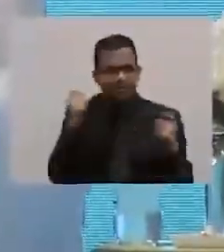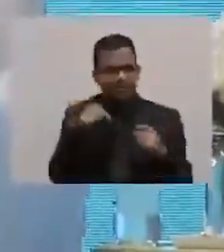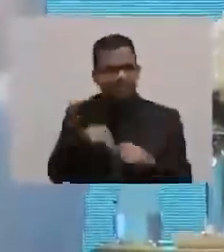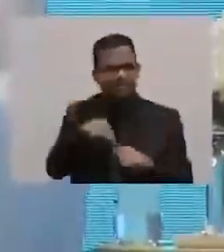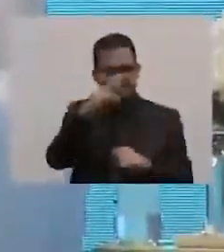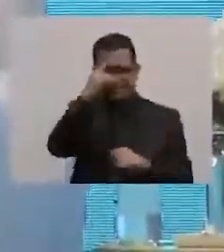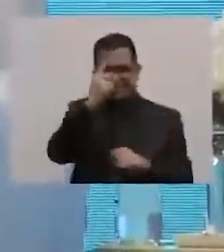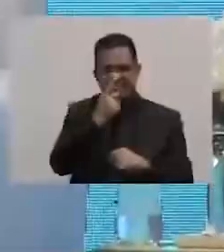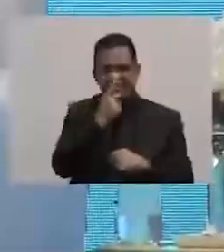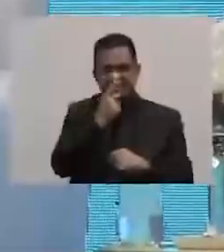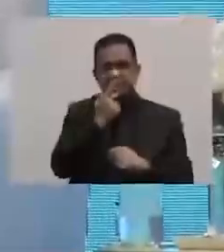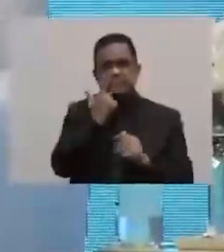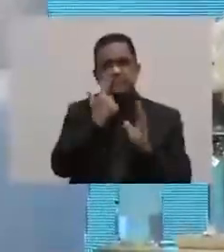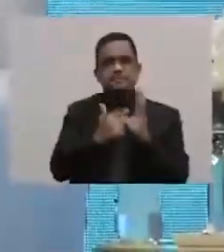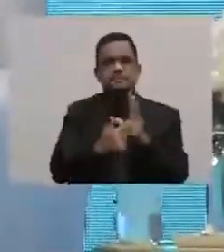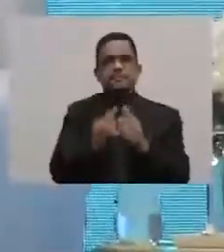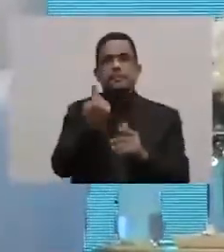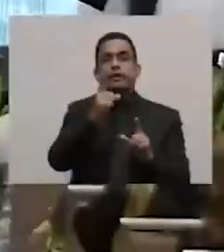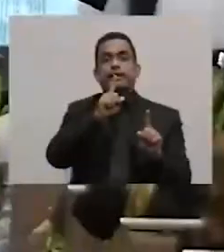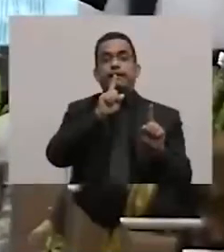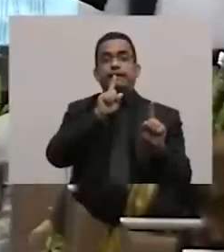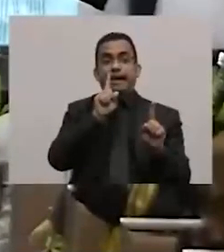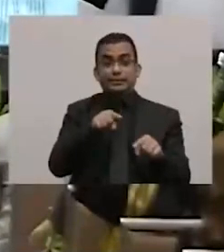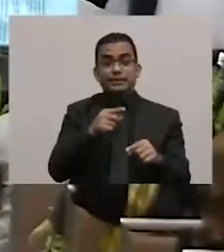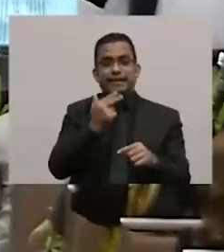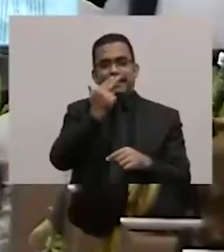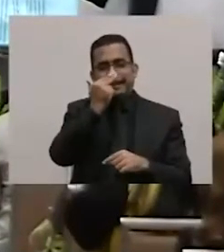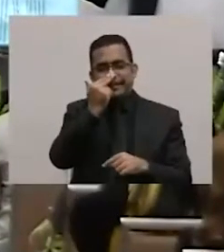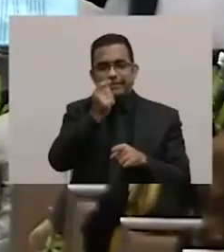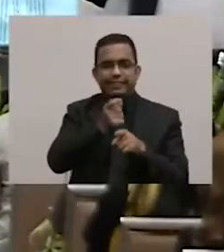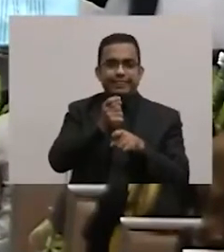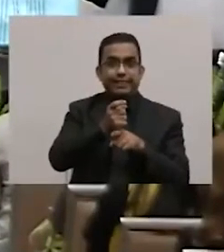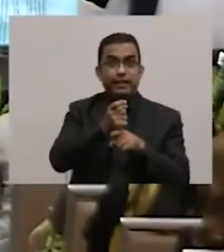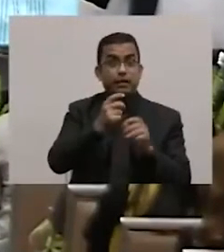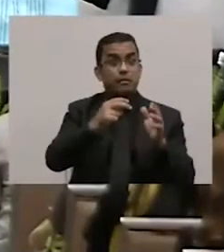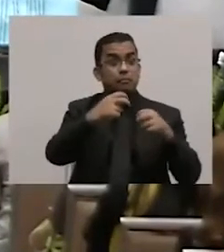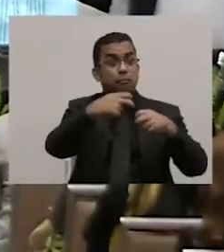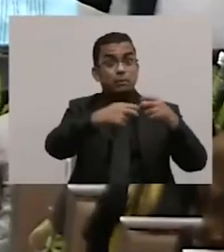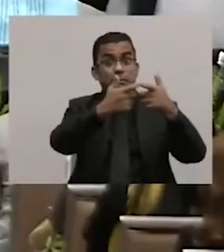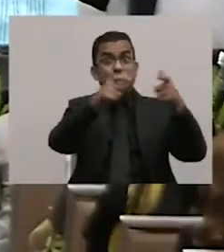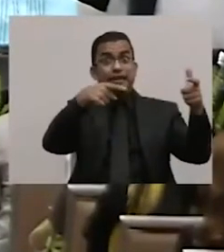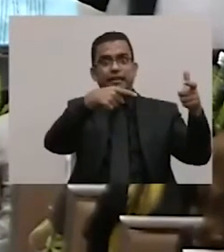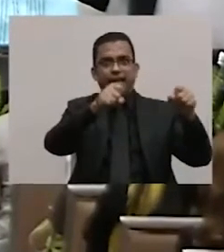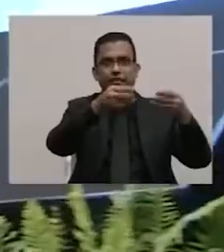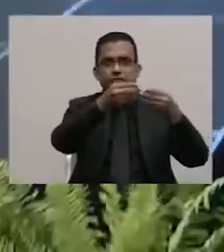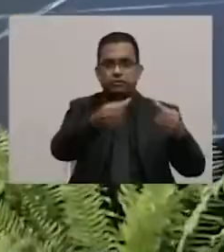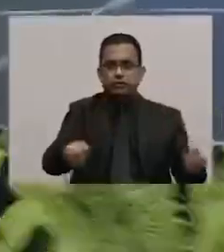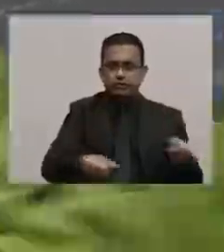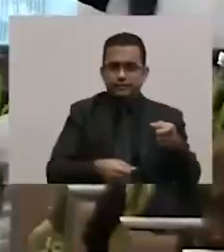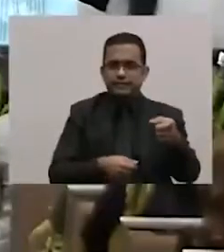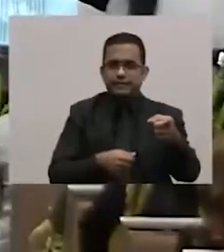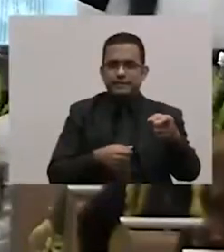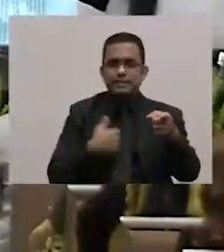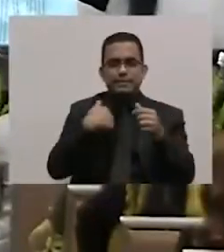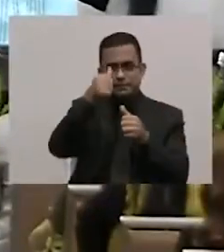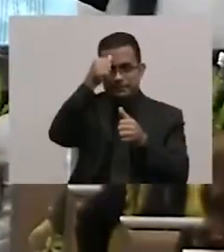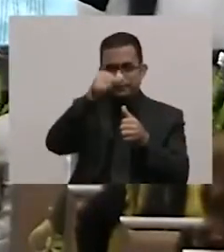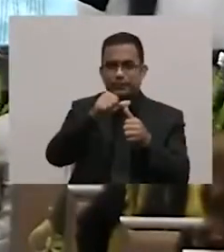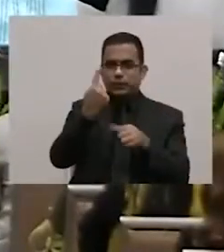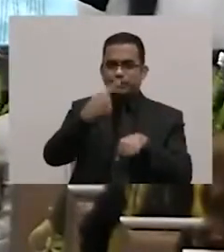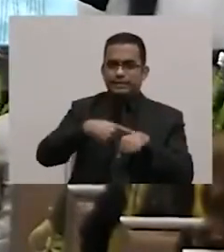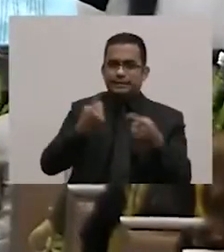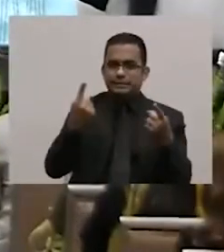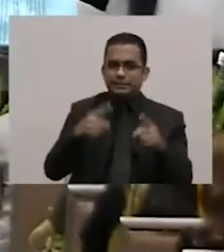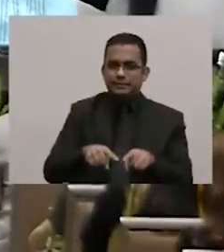muchas situaciones, una respuesta con sentido de humor elimina un problema. Y yo recuerdo hay